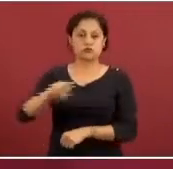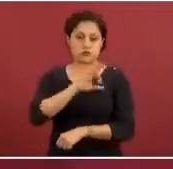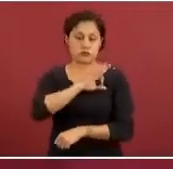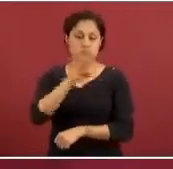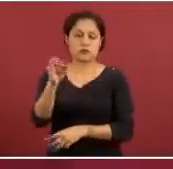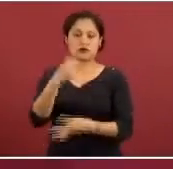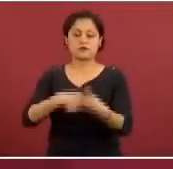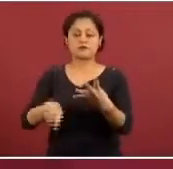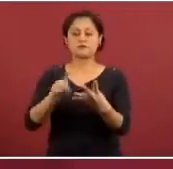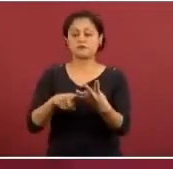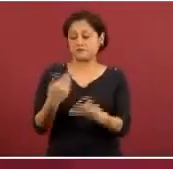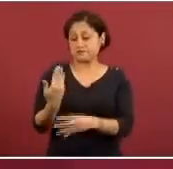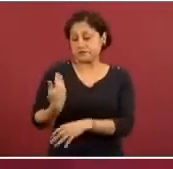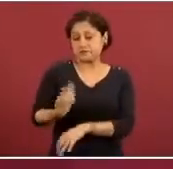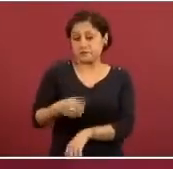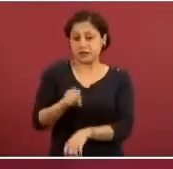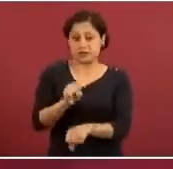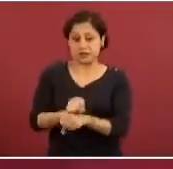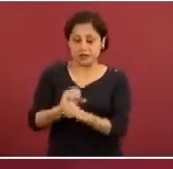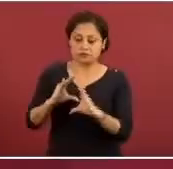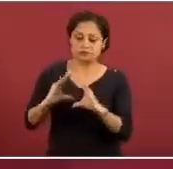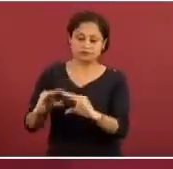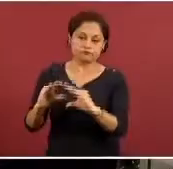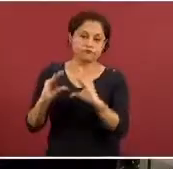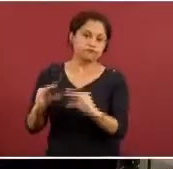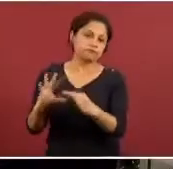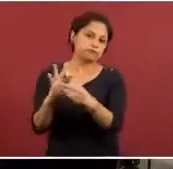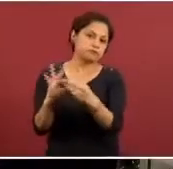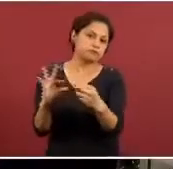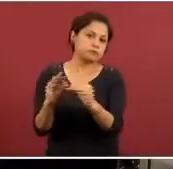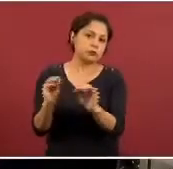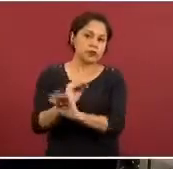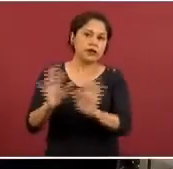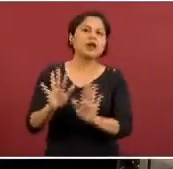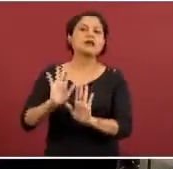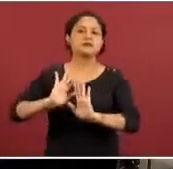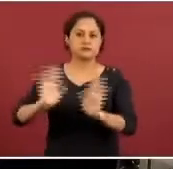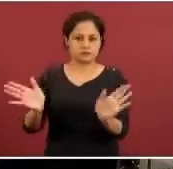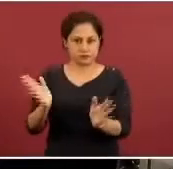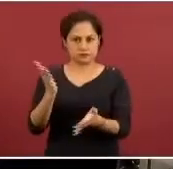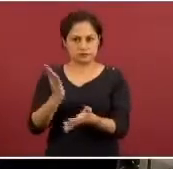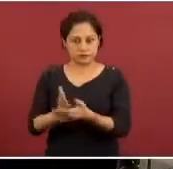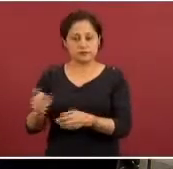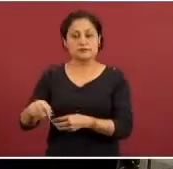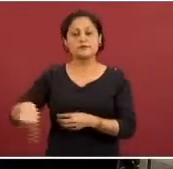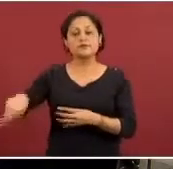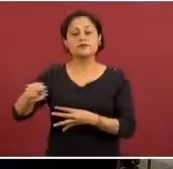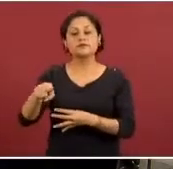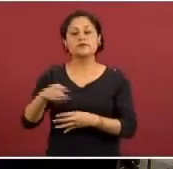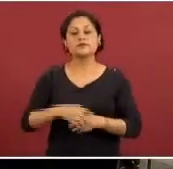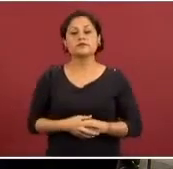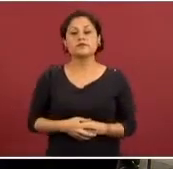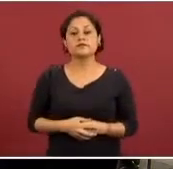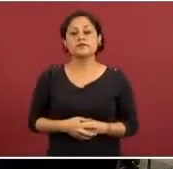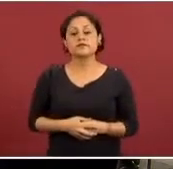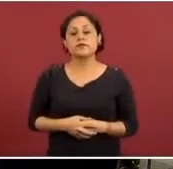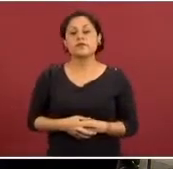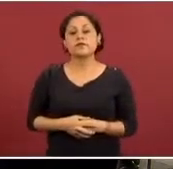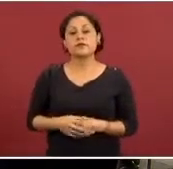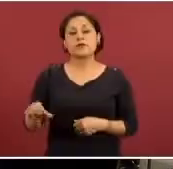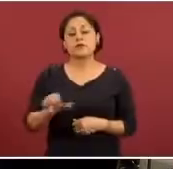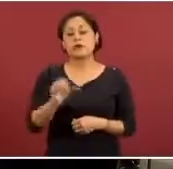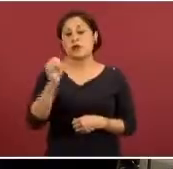En estas últimas semanas se ha incrementado de manera importante. la capacitación presencial entre